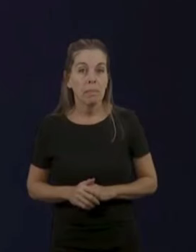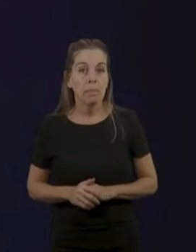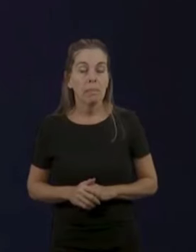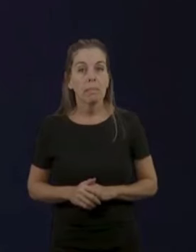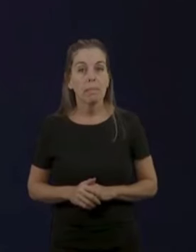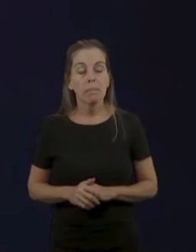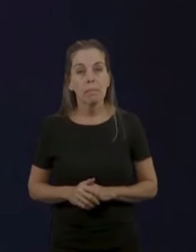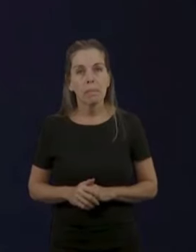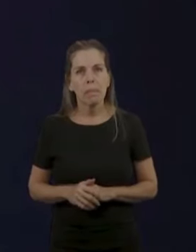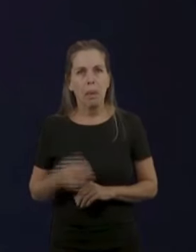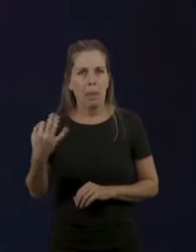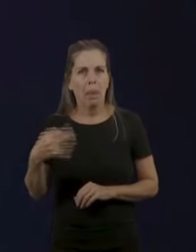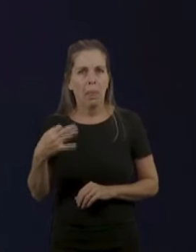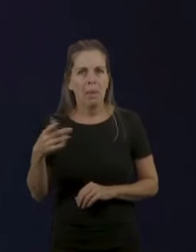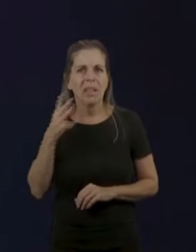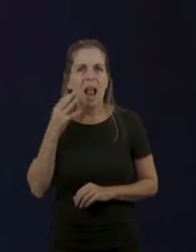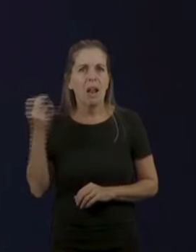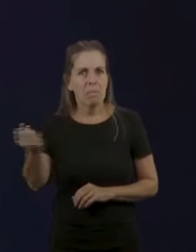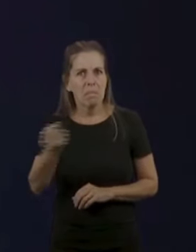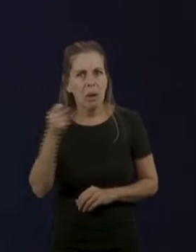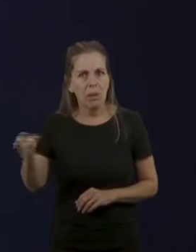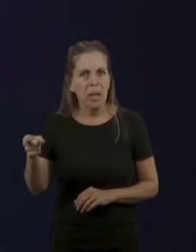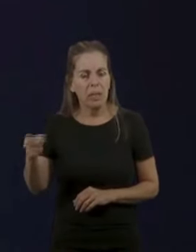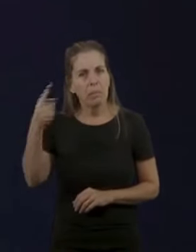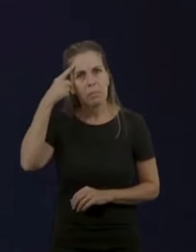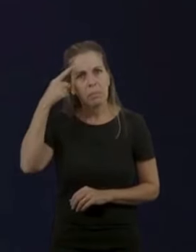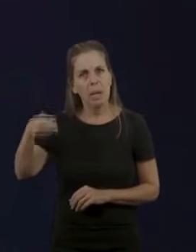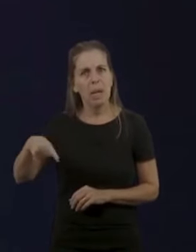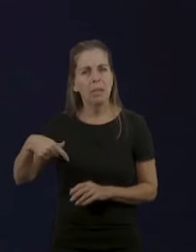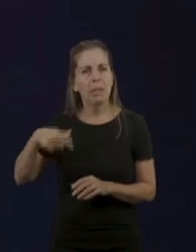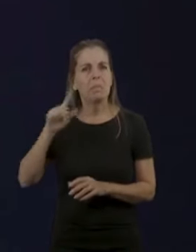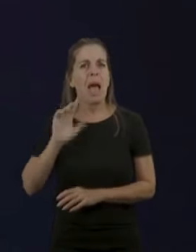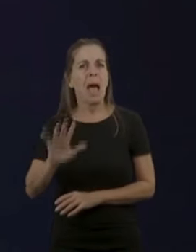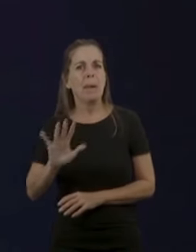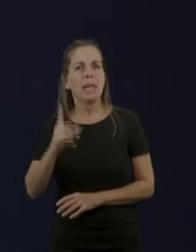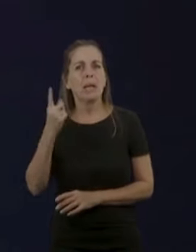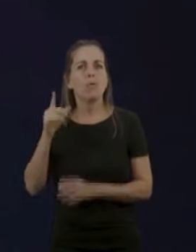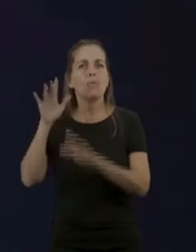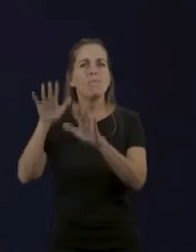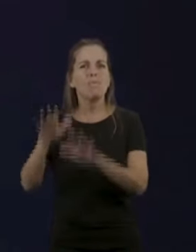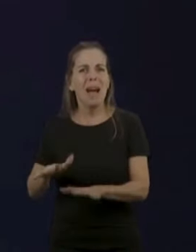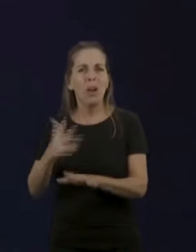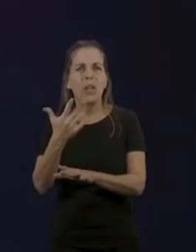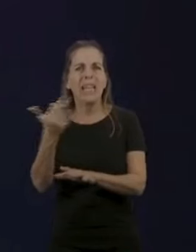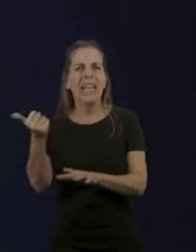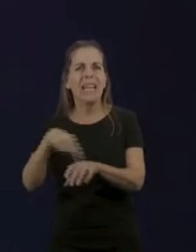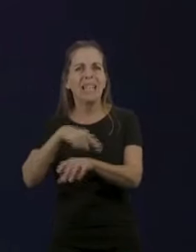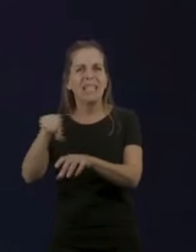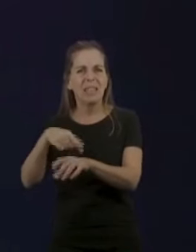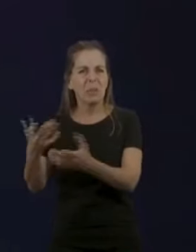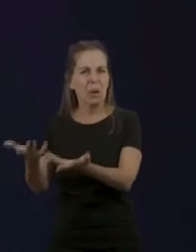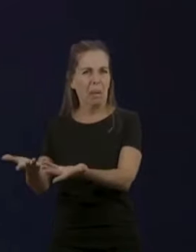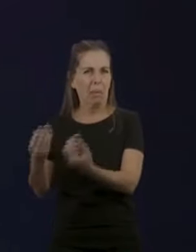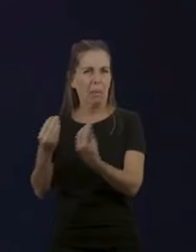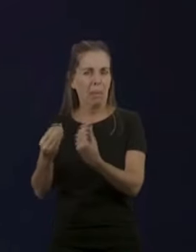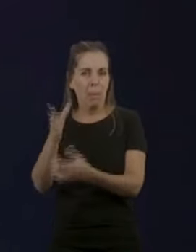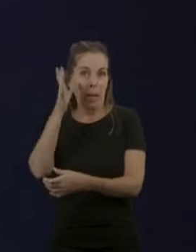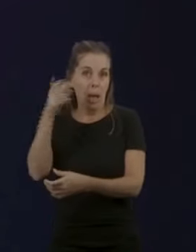muy relevante porque para plantear un paro de 36 horas que probablemente afecte a los que más necesitan y a trabajar Bueno debe ser algo